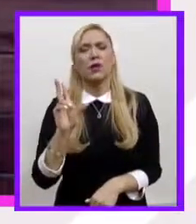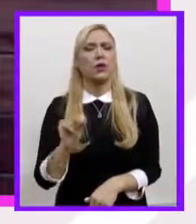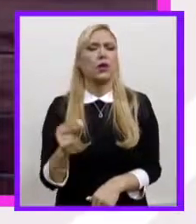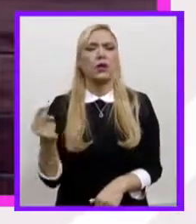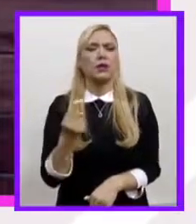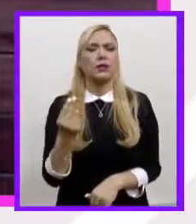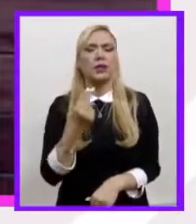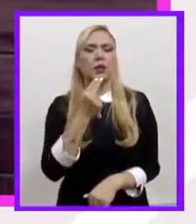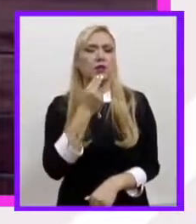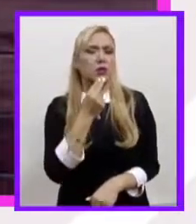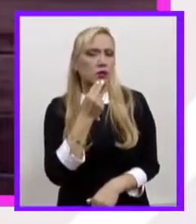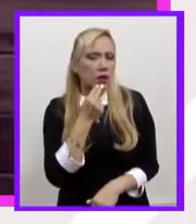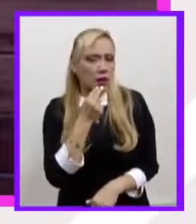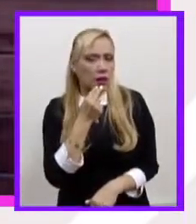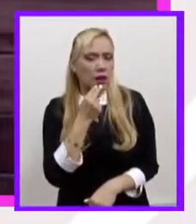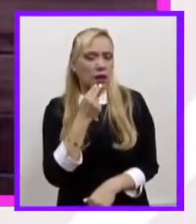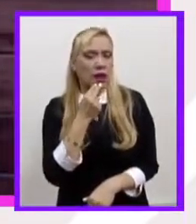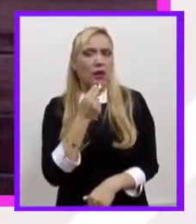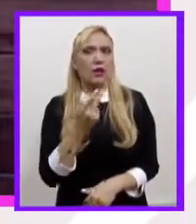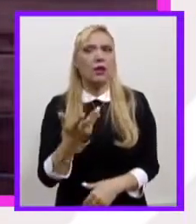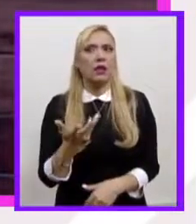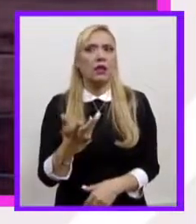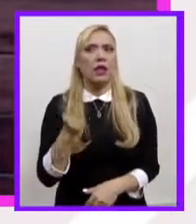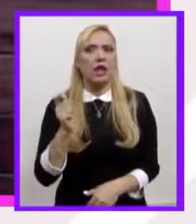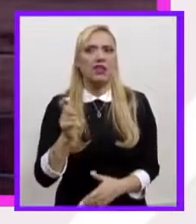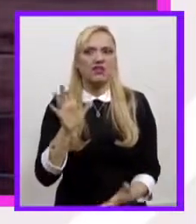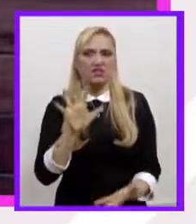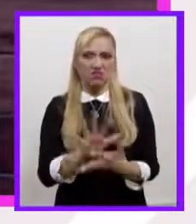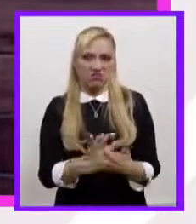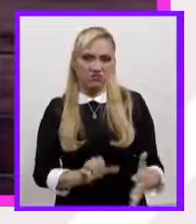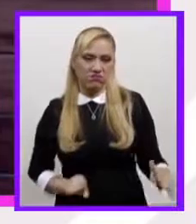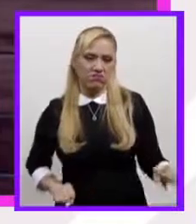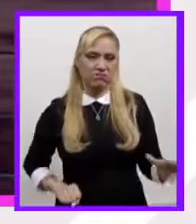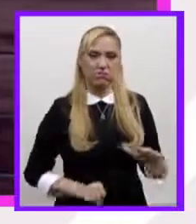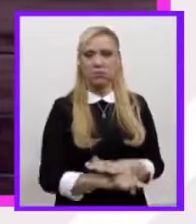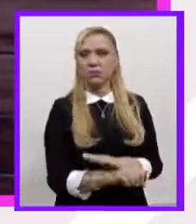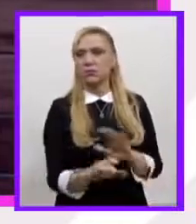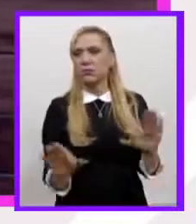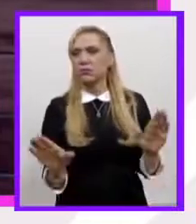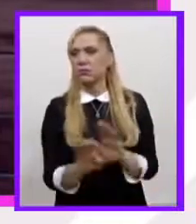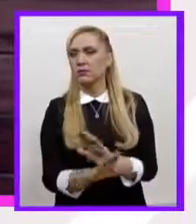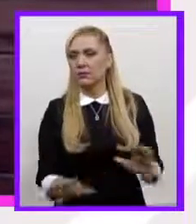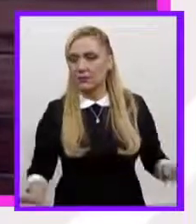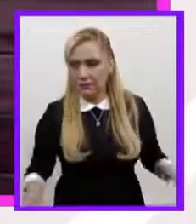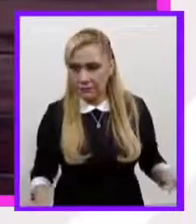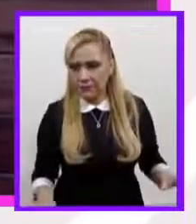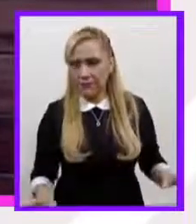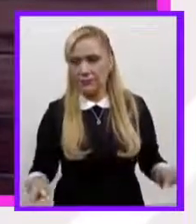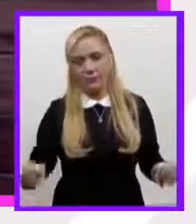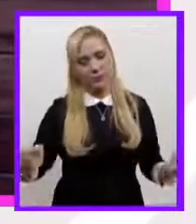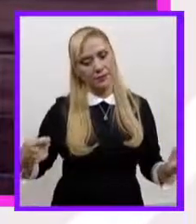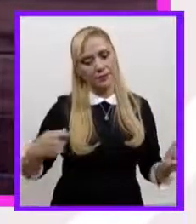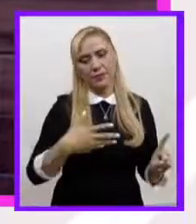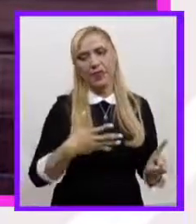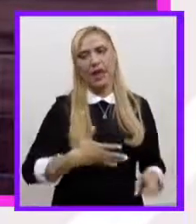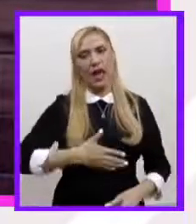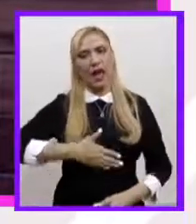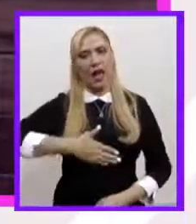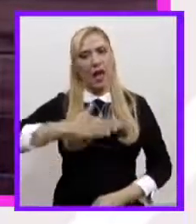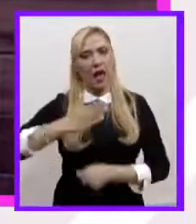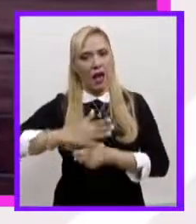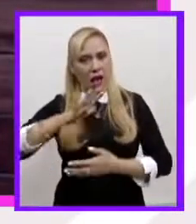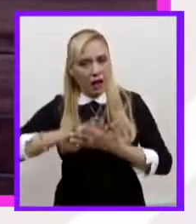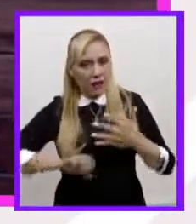la diferencia más clara es que no utiliza la coerción del Estado, traducida a lo que llamamos poder punitivo, como